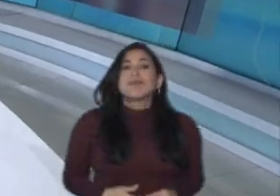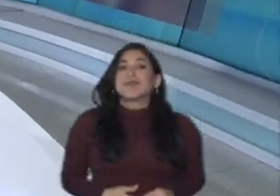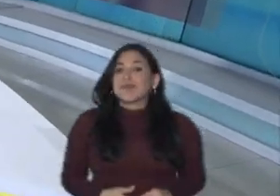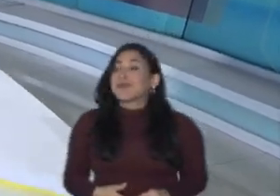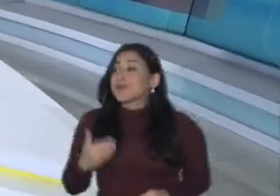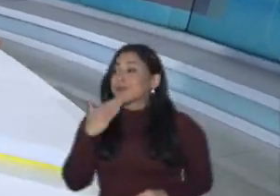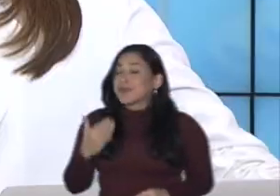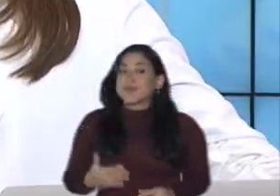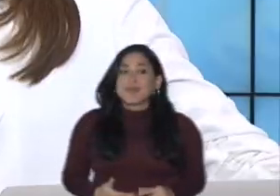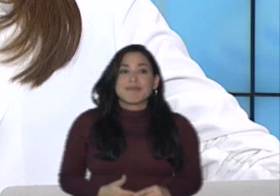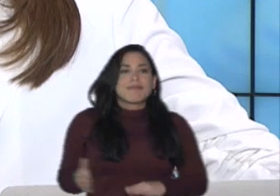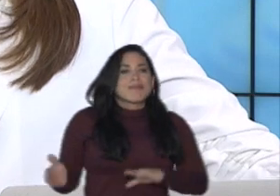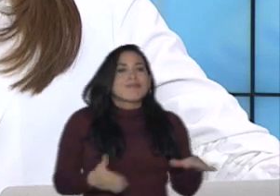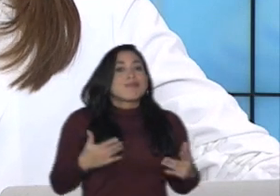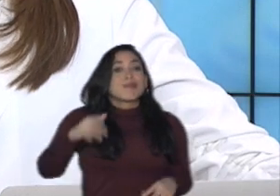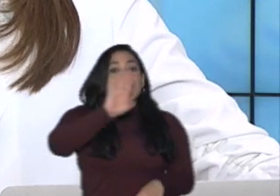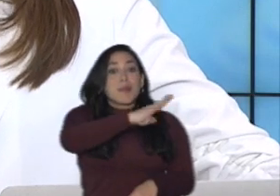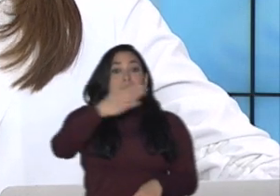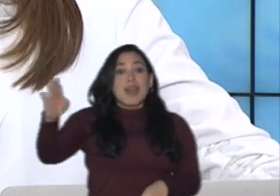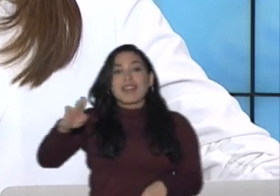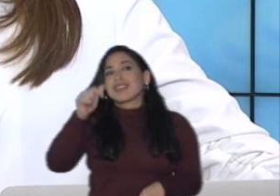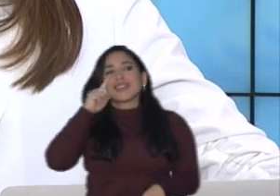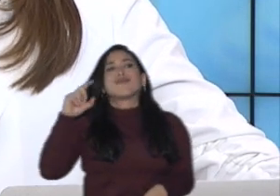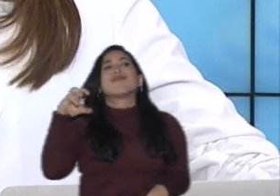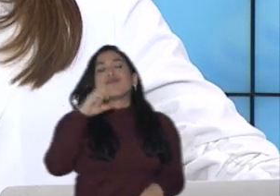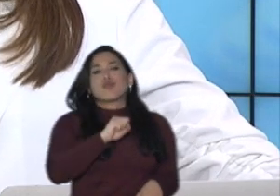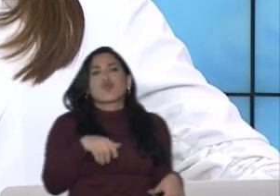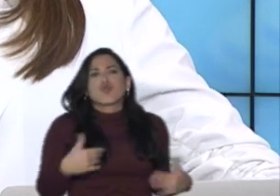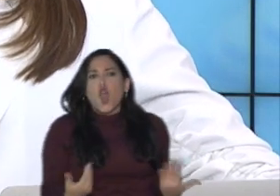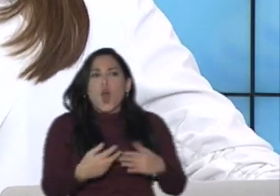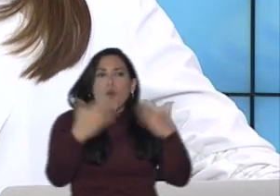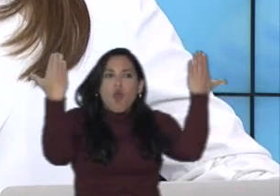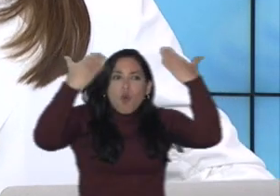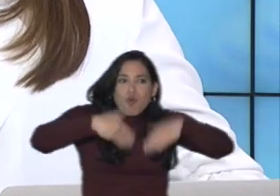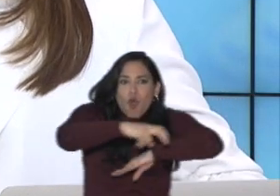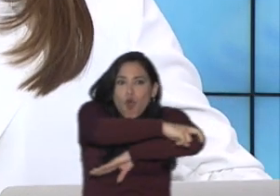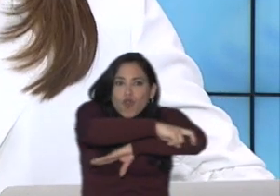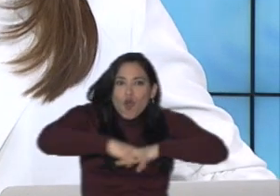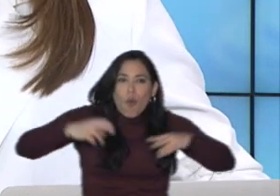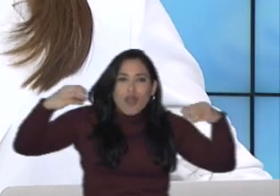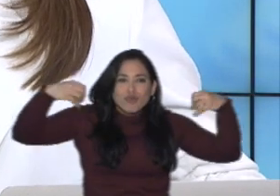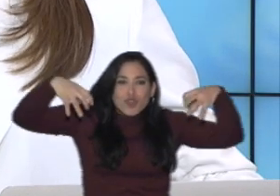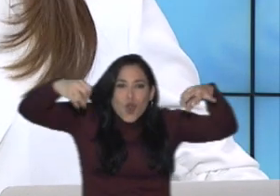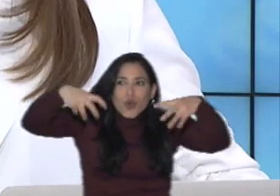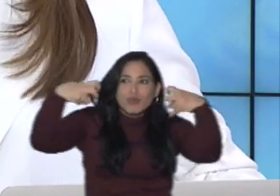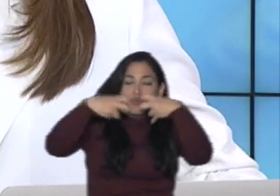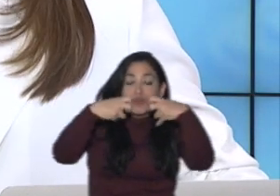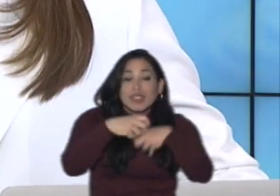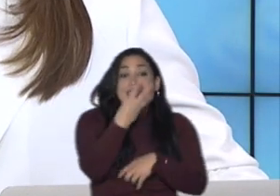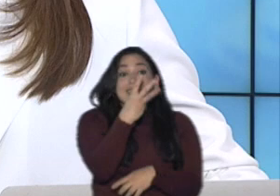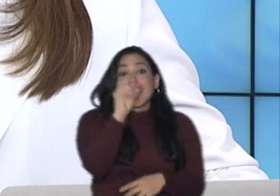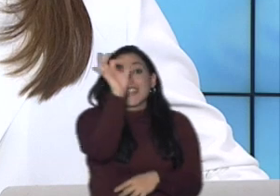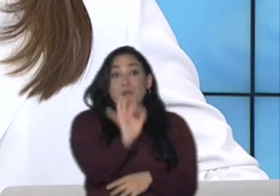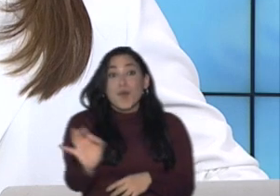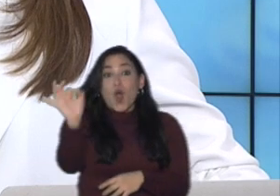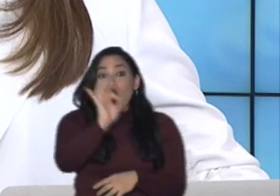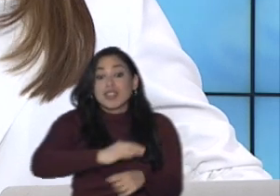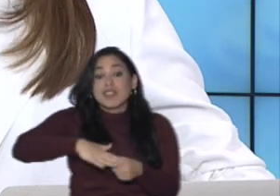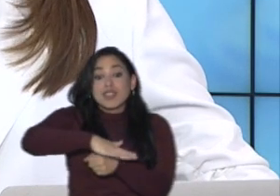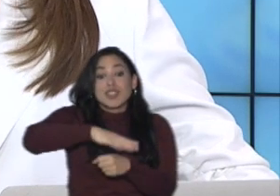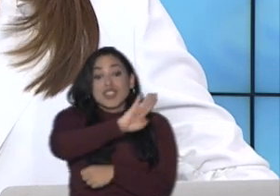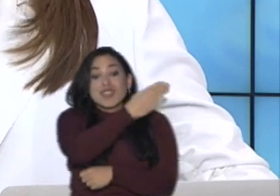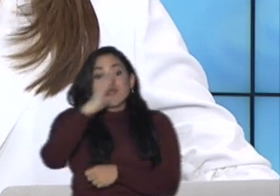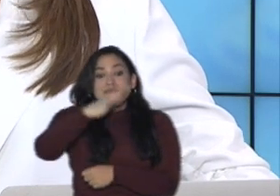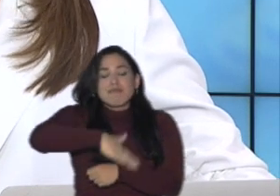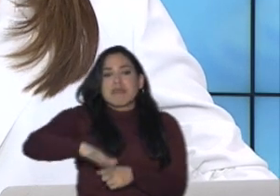Yusi, muchas gracias. Y en Barranquilla quedó en evidencia cómo se están robando el servicio de energía. El 30% de estos casos se hace